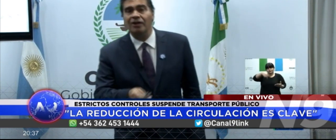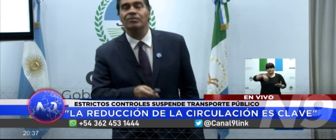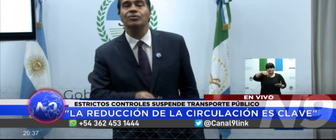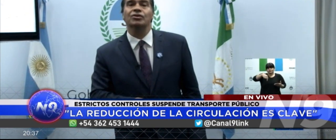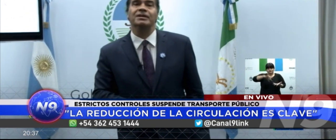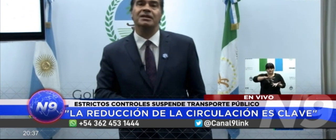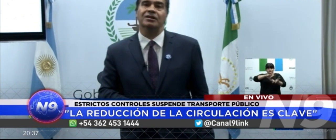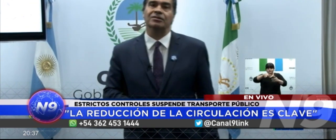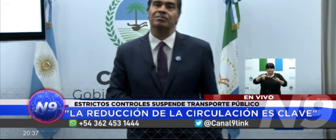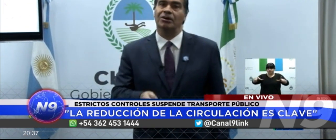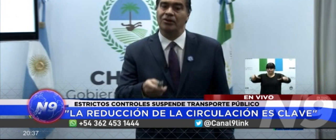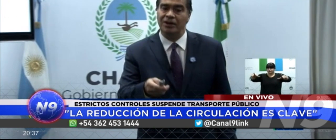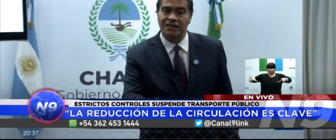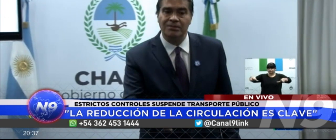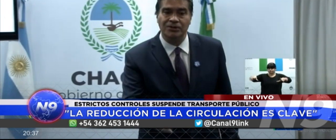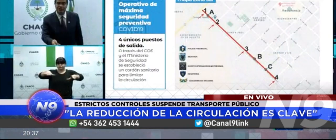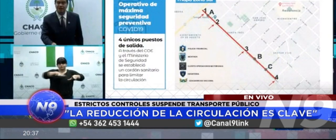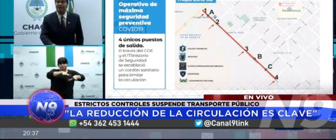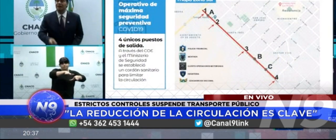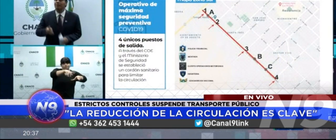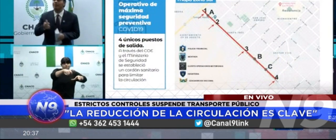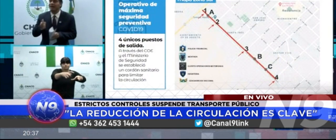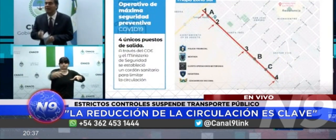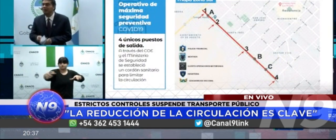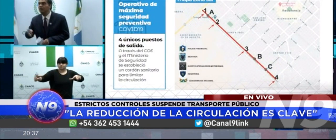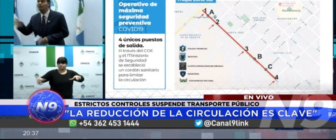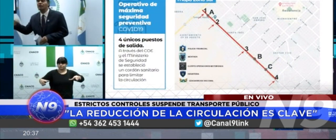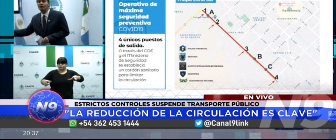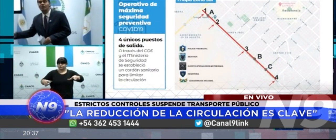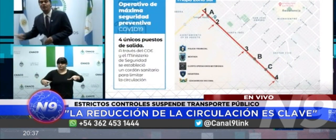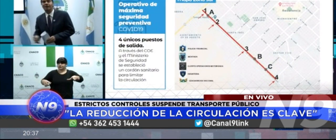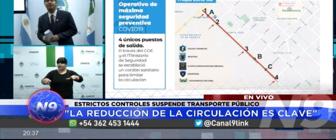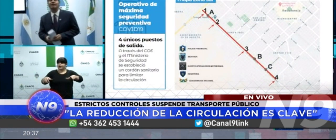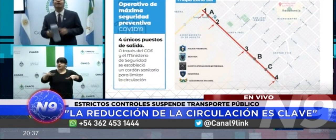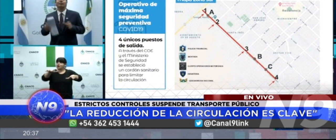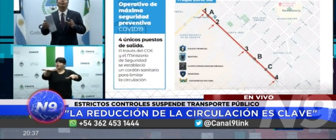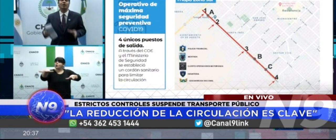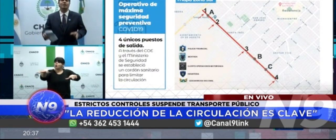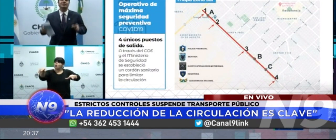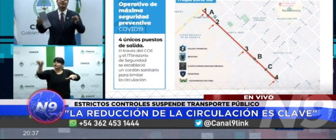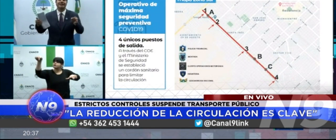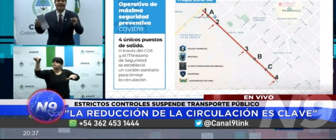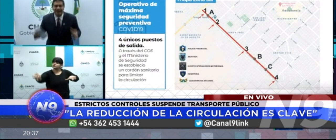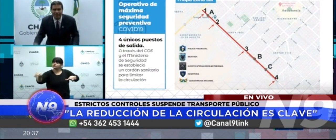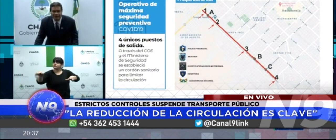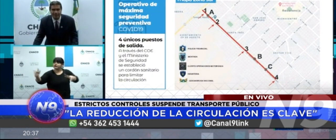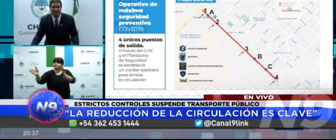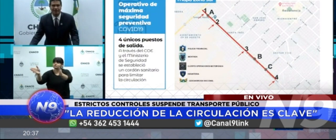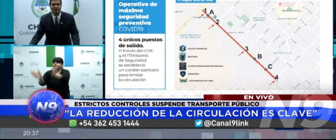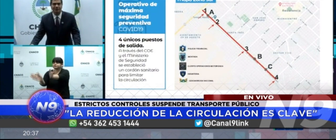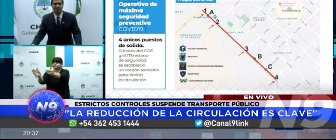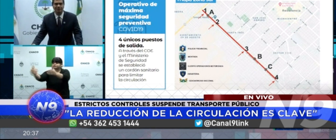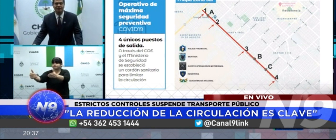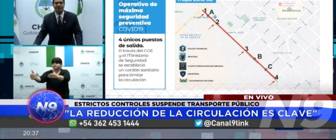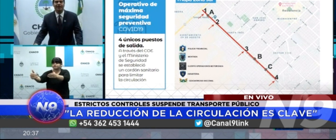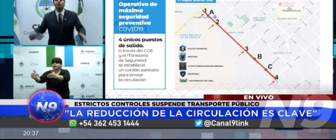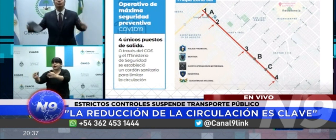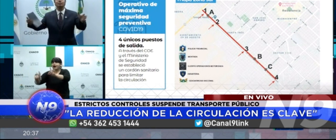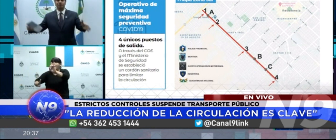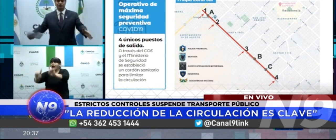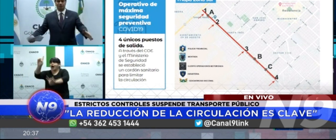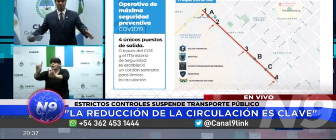Se enojaron muchos vecinos, pero lo que hicimos es para que el virus no circule. Vuelvo a insistir gráficamente en esto.